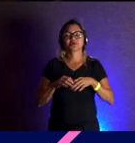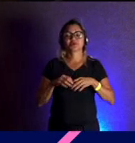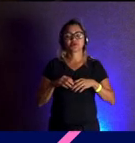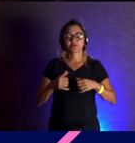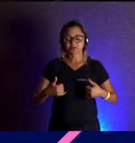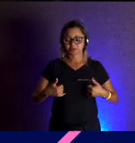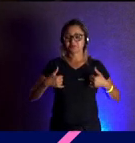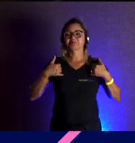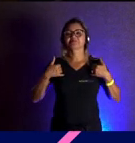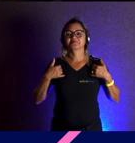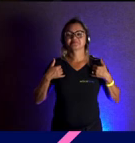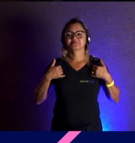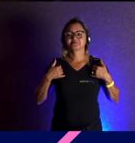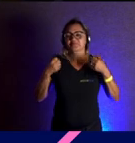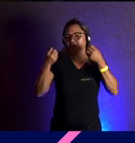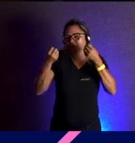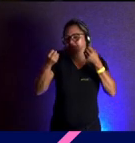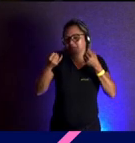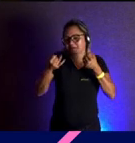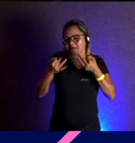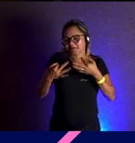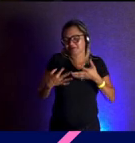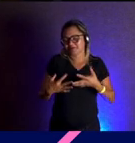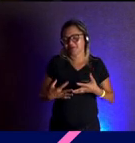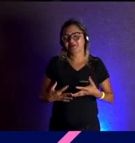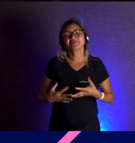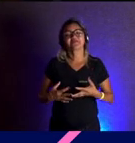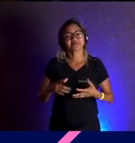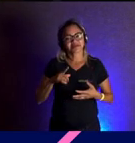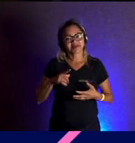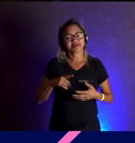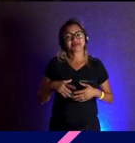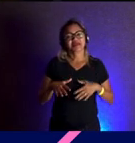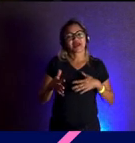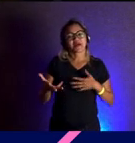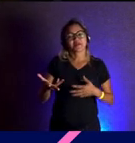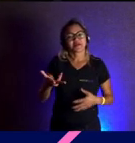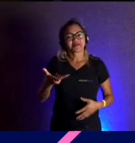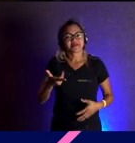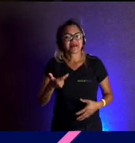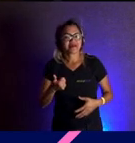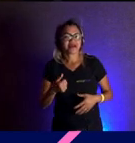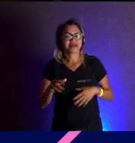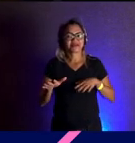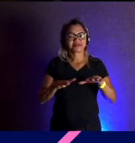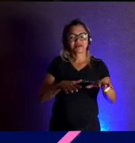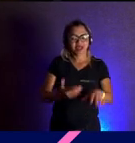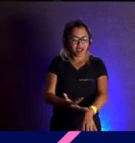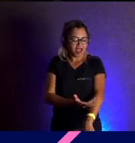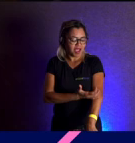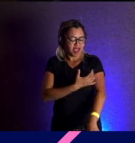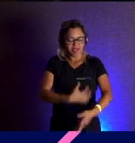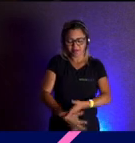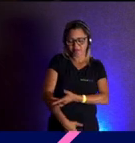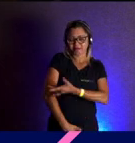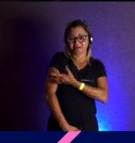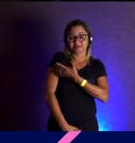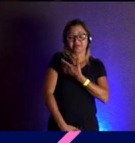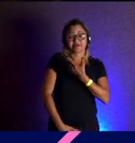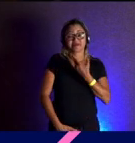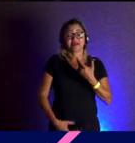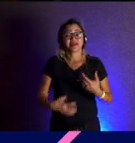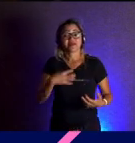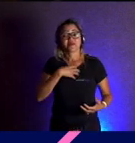Entonces, explicativo y la emotividad. La emotividad funcionaba en Grecia